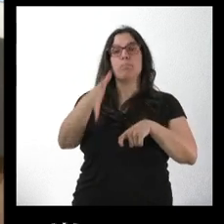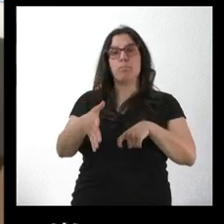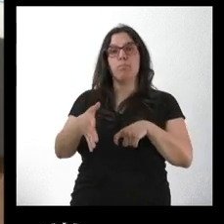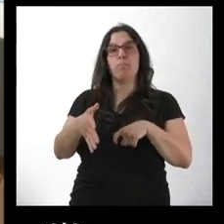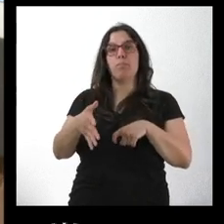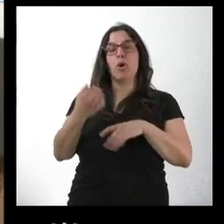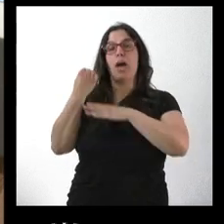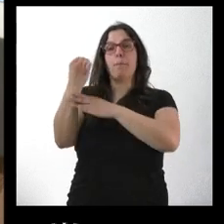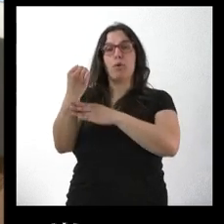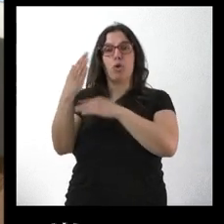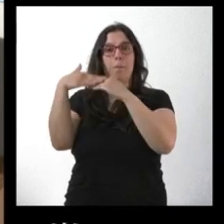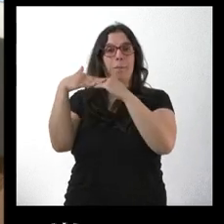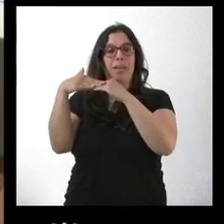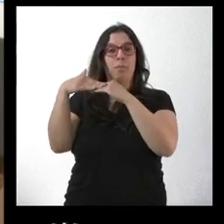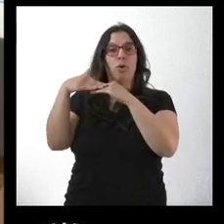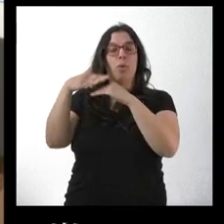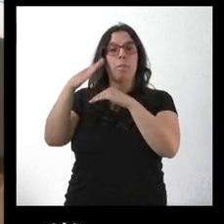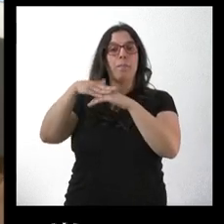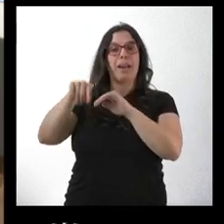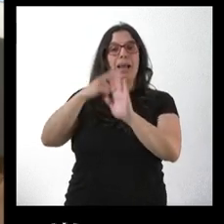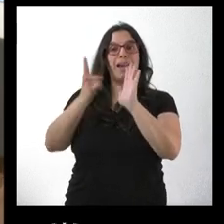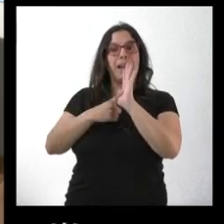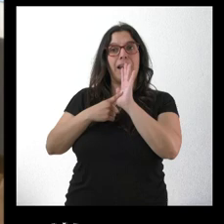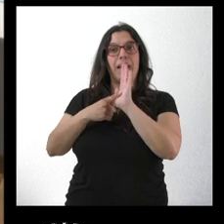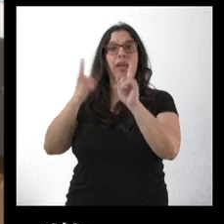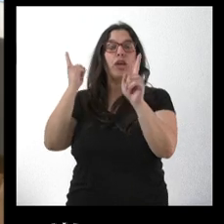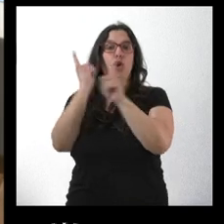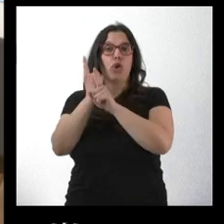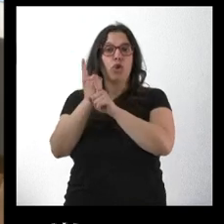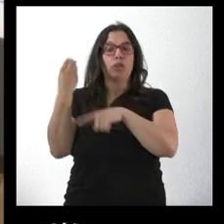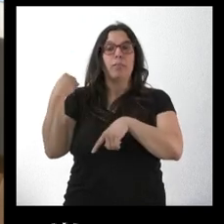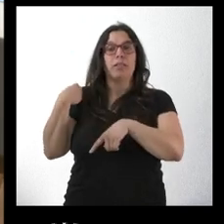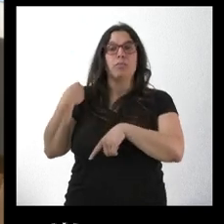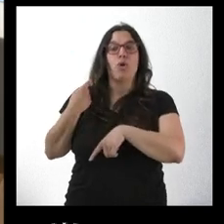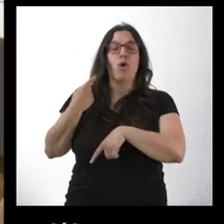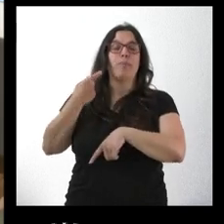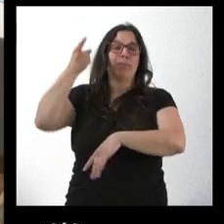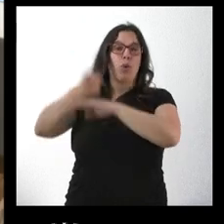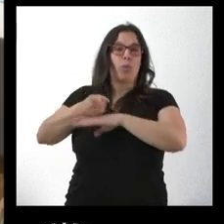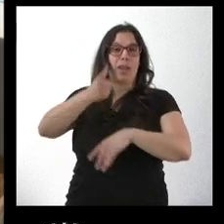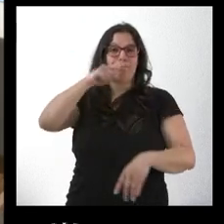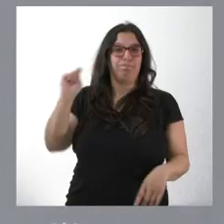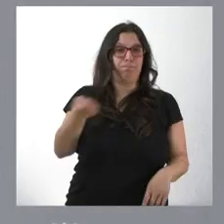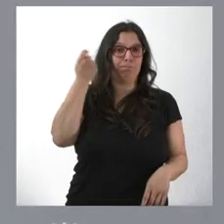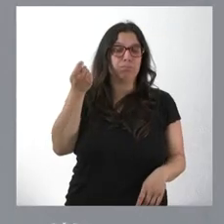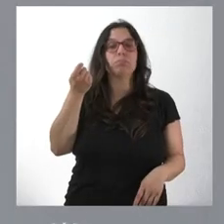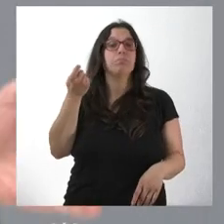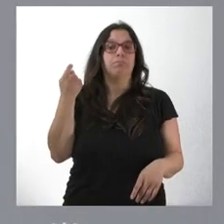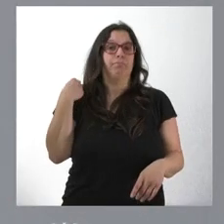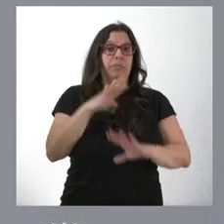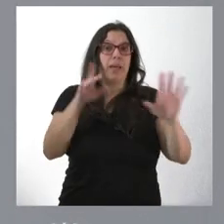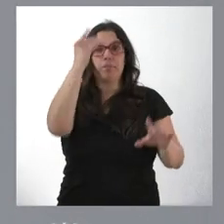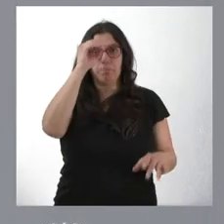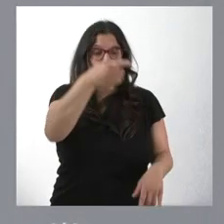el apoyo necesario para sacar adelante la ley contra el proxenetismo el otro día. No sé cómo lo evalúa la Junta. Bueno, yo